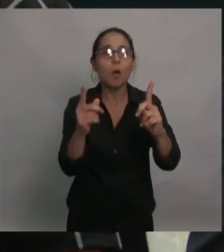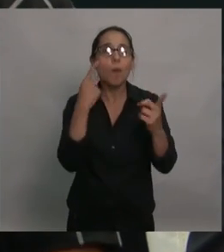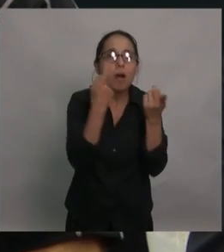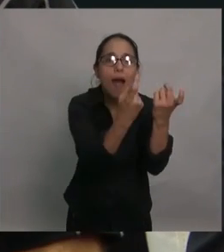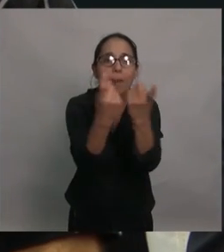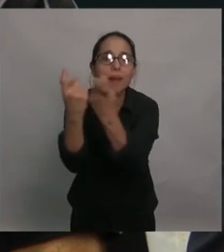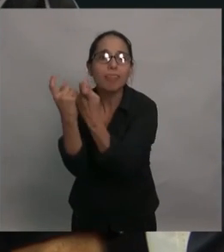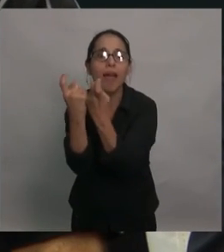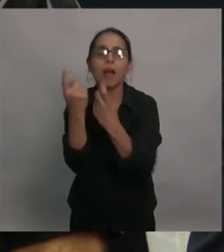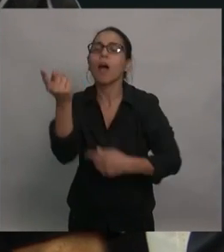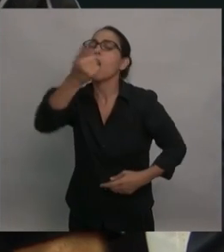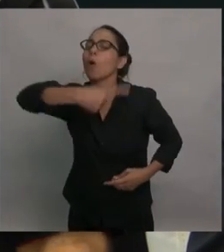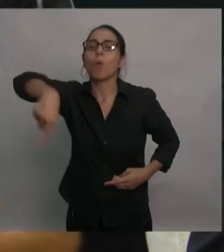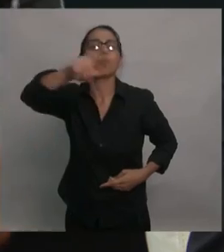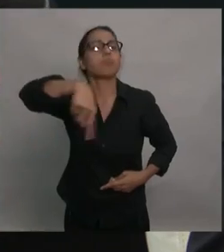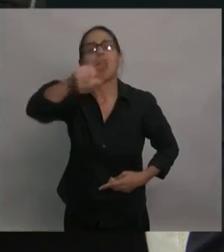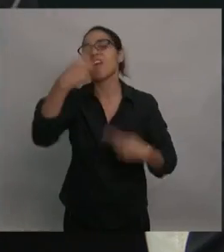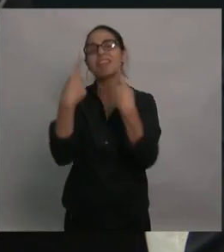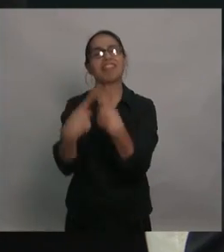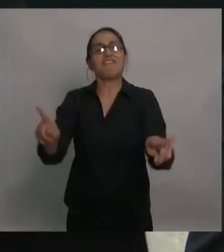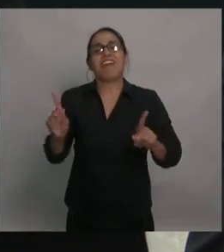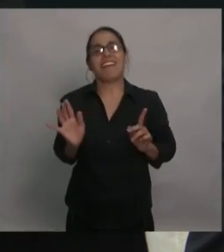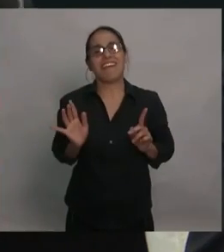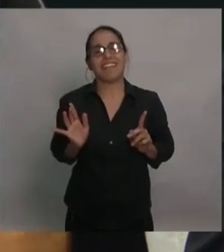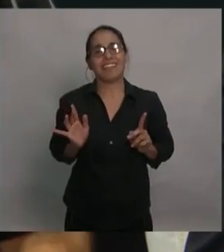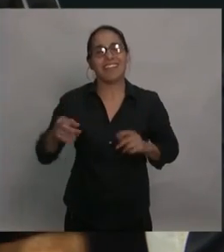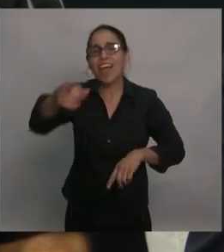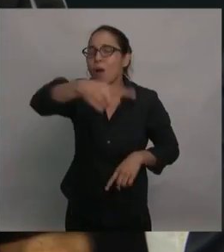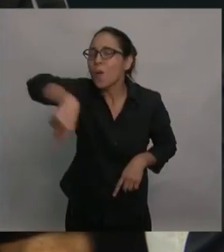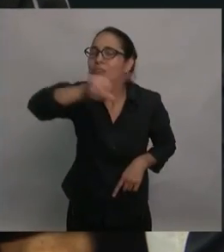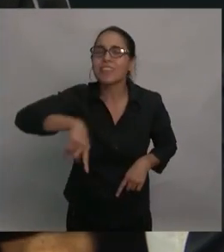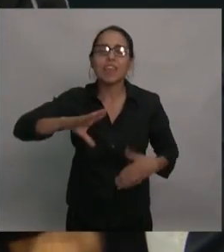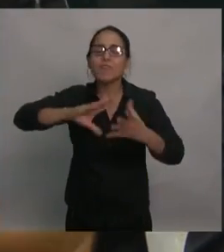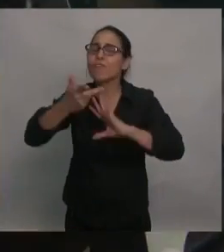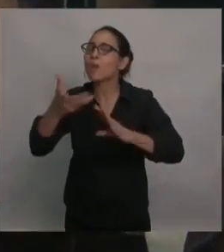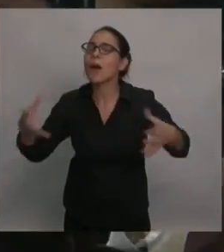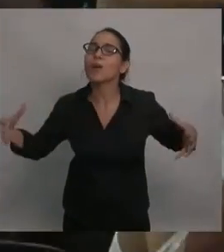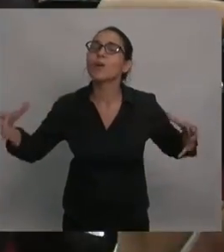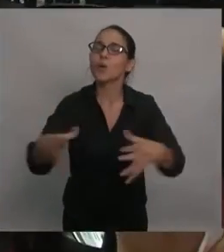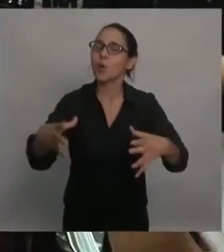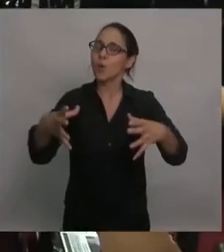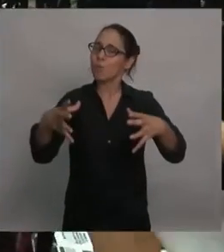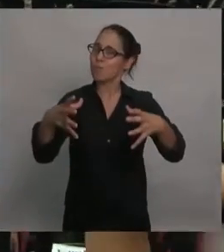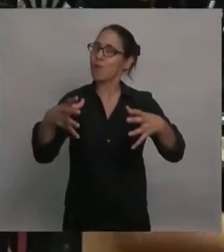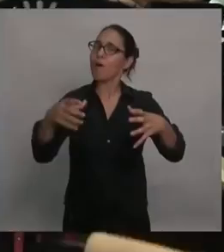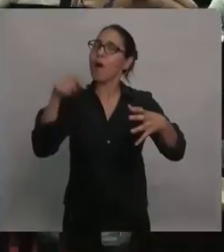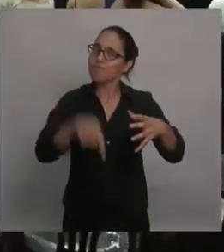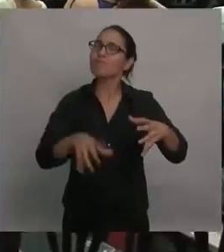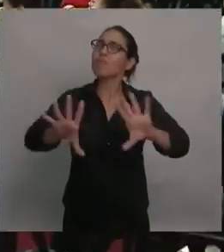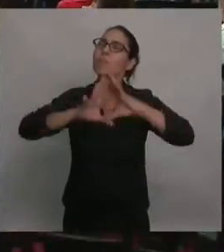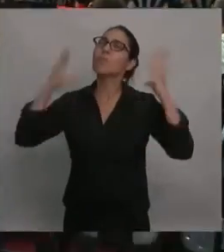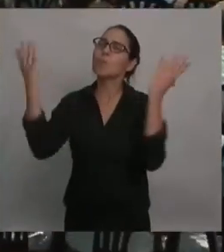diferentes. Eso los hace a ustedes parte de una vanguardia. que es la vanguardia que necesita este